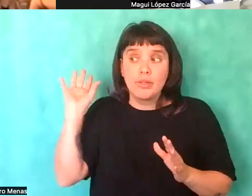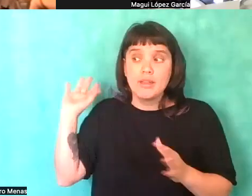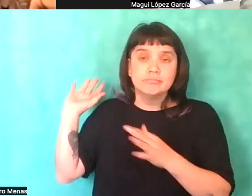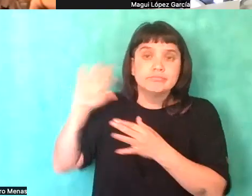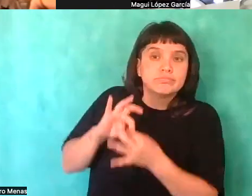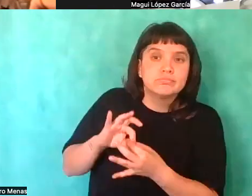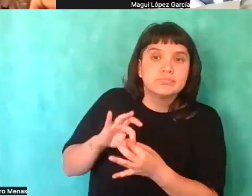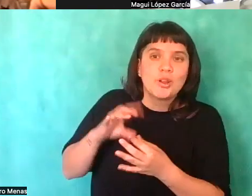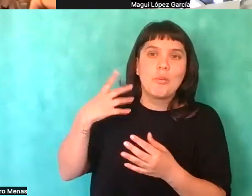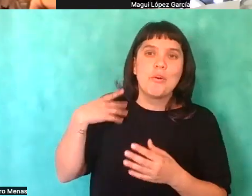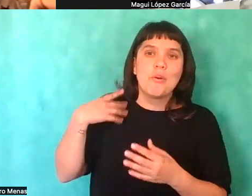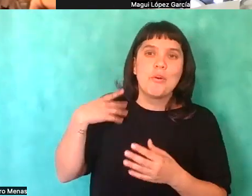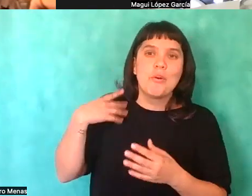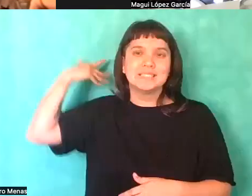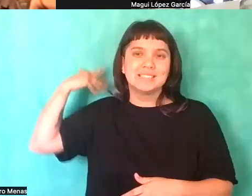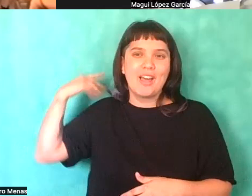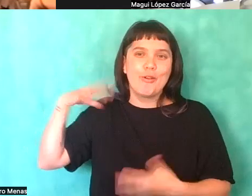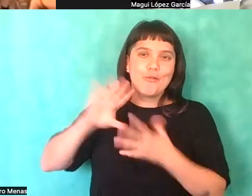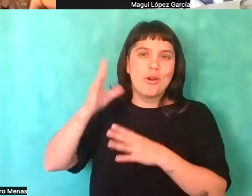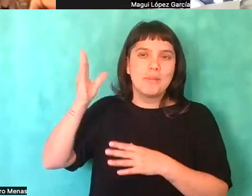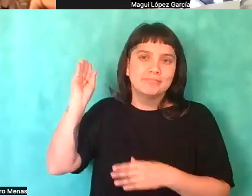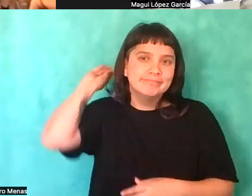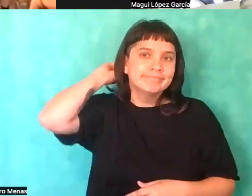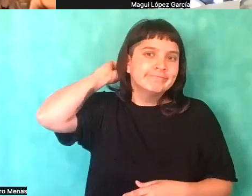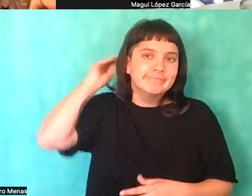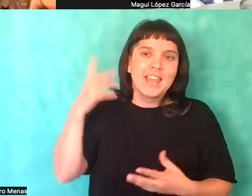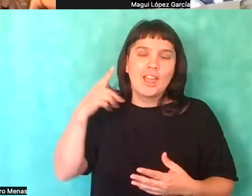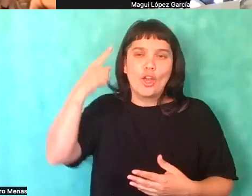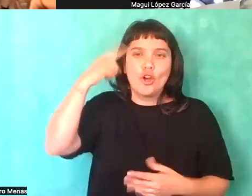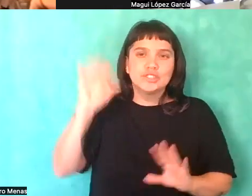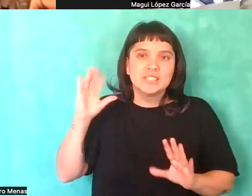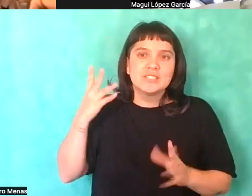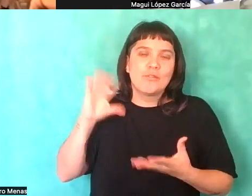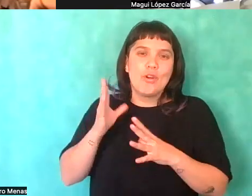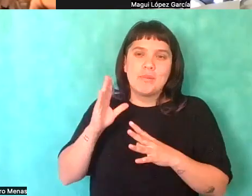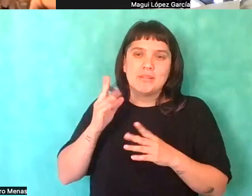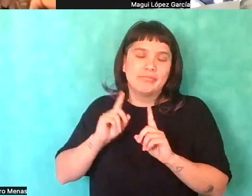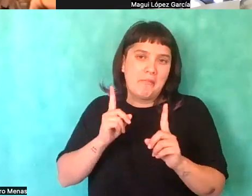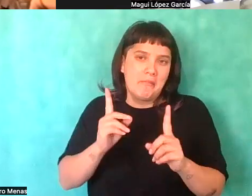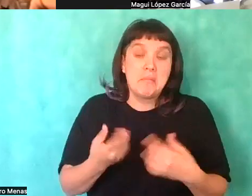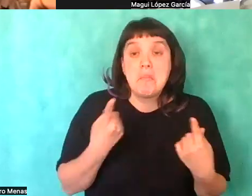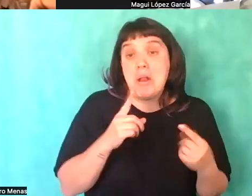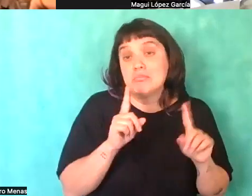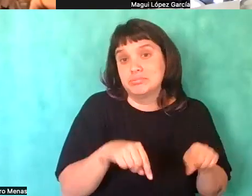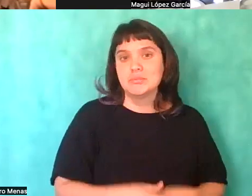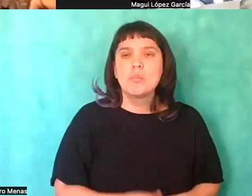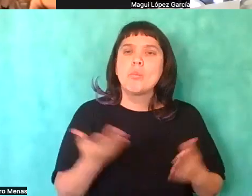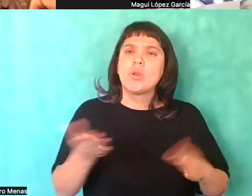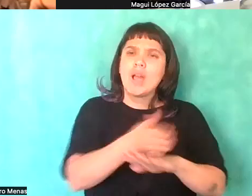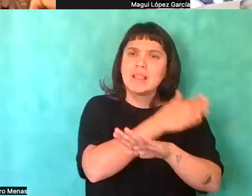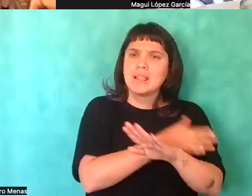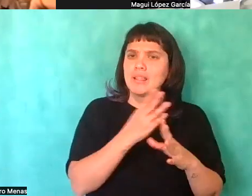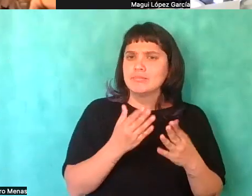quedado inconscientemente y que, bueno, surgió por eso también ese interés. Pero bueno, no sé. Antes de irnos,